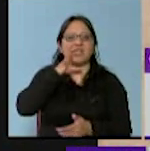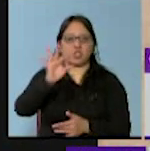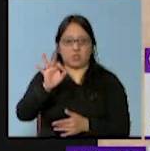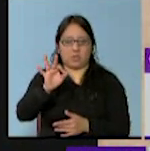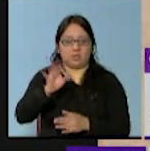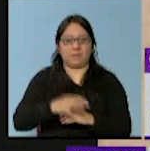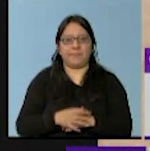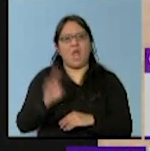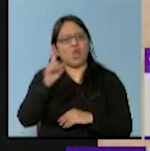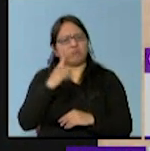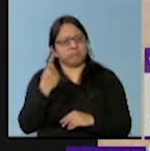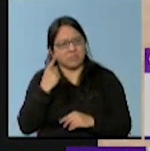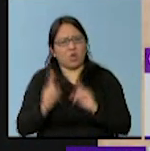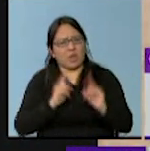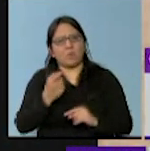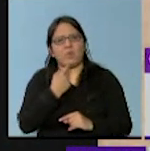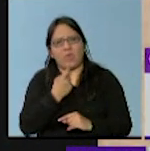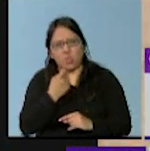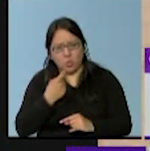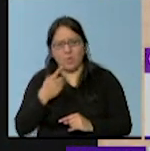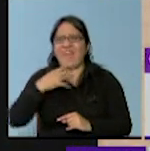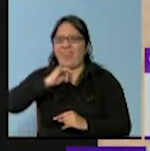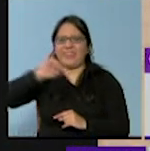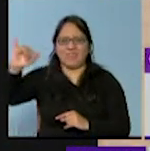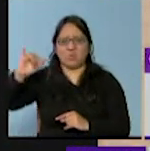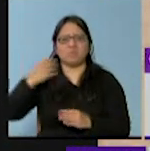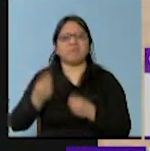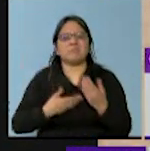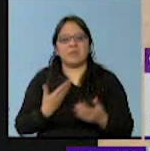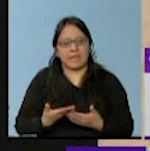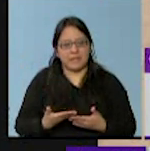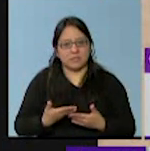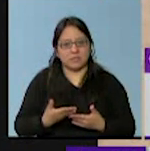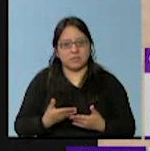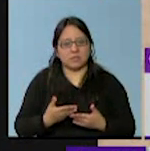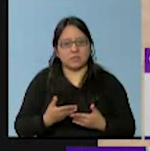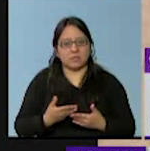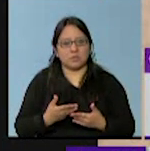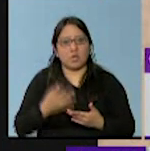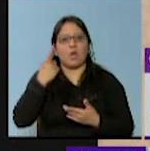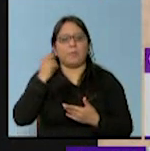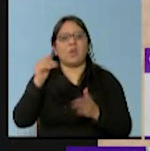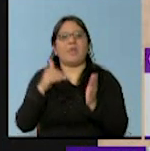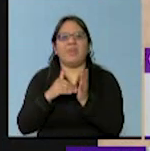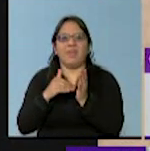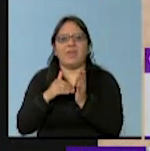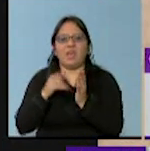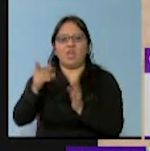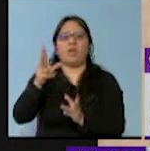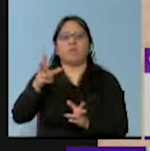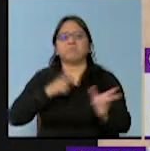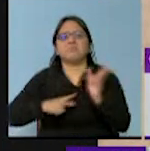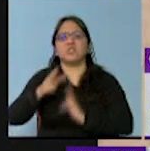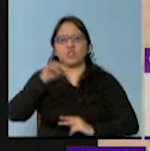claro obviamente en esta denuncia que se hizo porque según manifiestan acá desde la concepción se podría